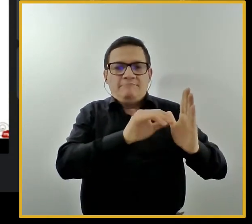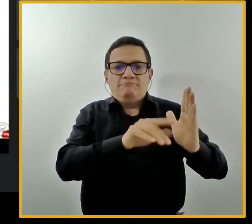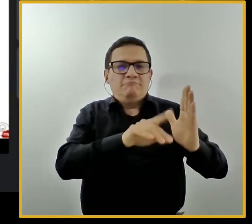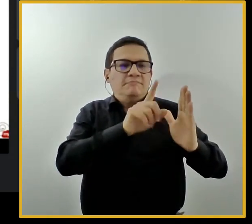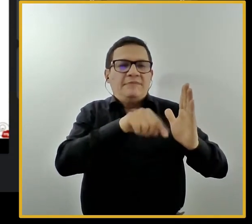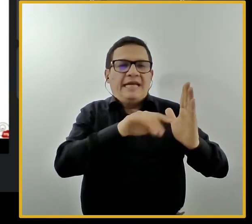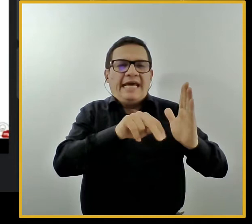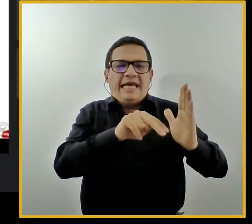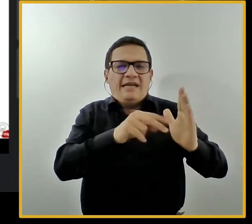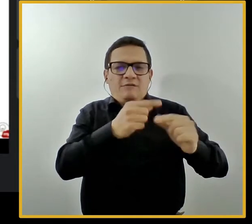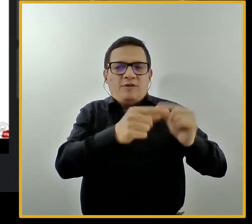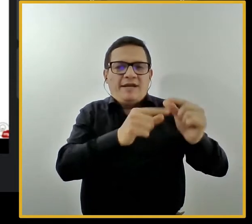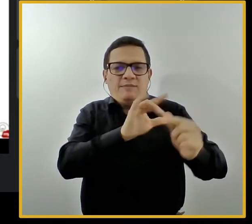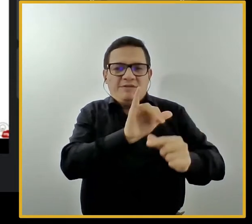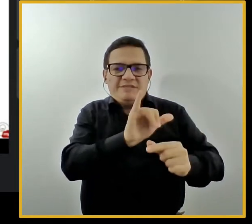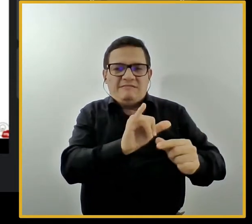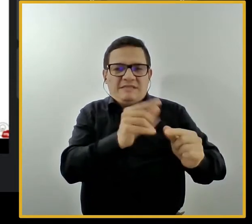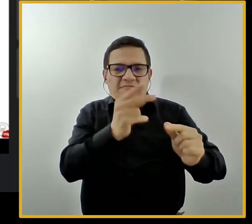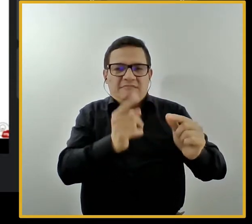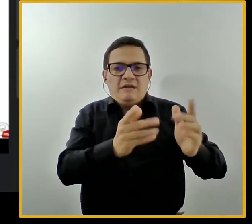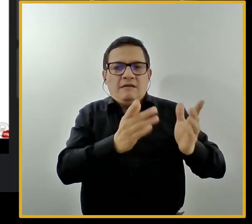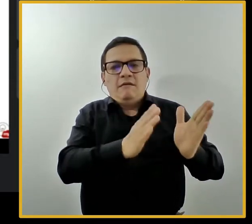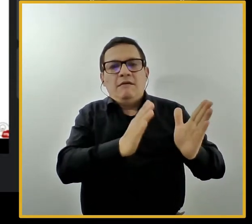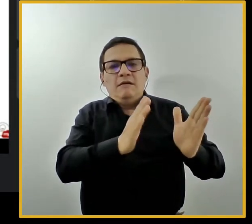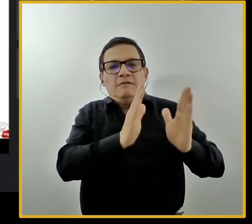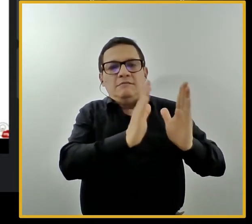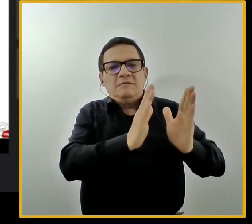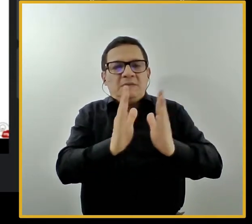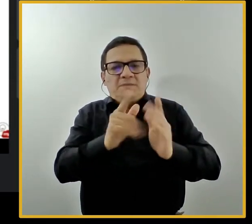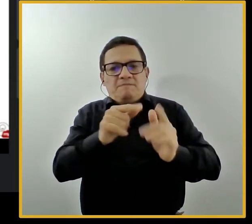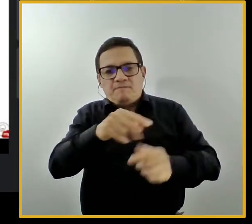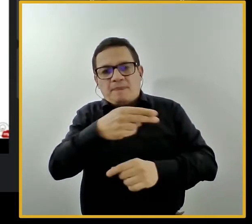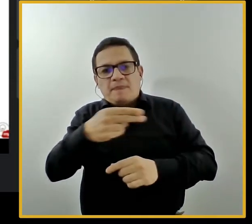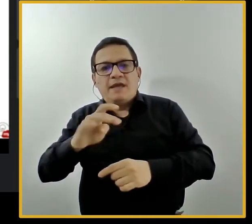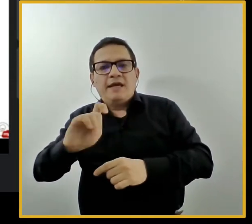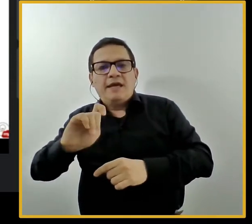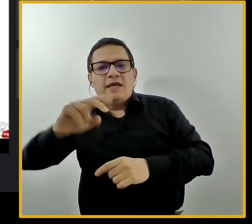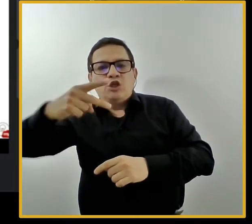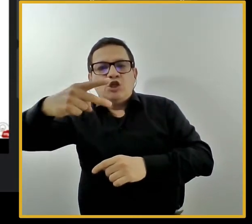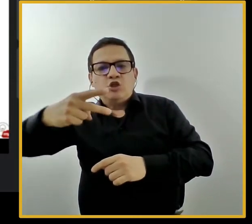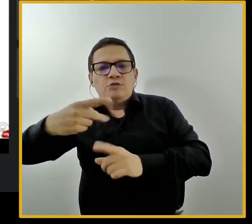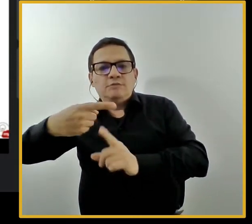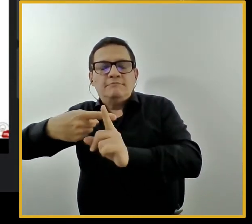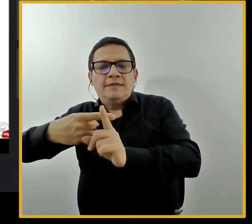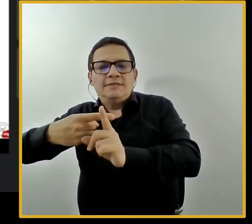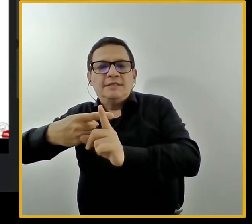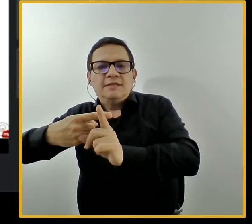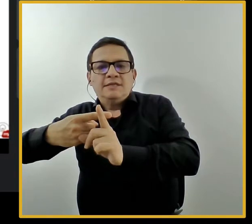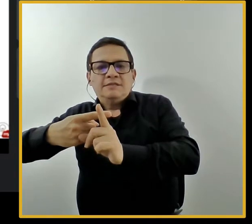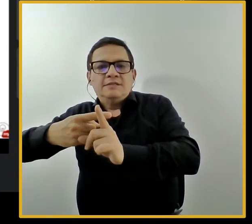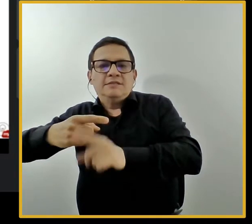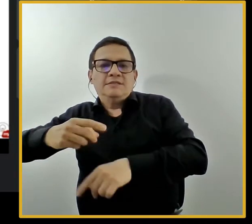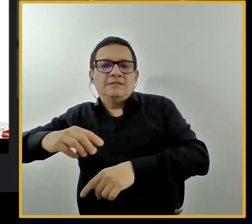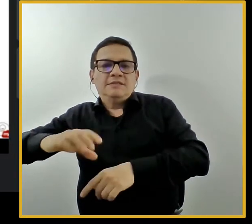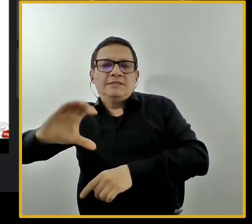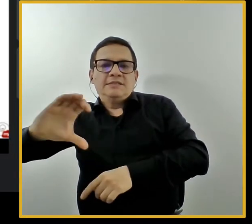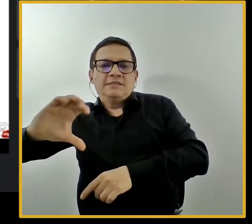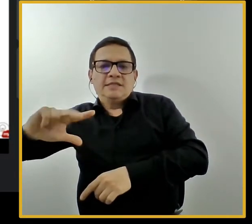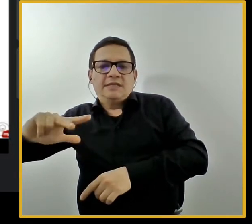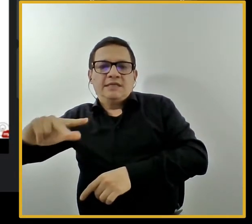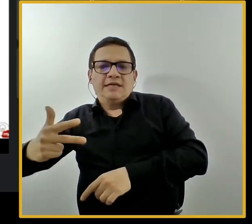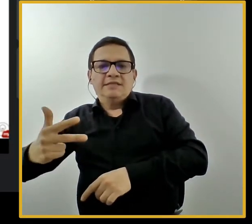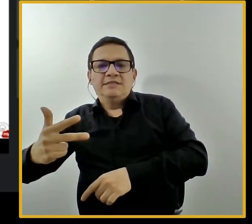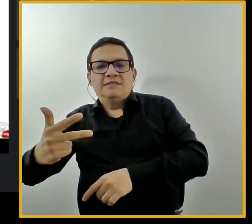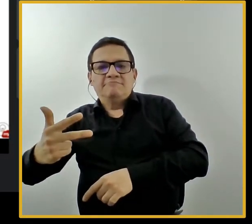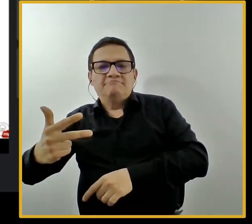a la 2 me puede quedar como una constante C3, ¿cierto? Yo puedo agrupar esa de esa forma, lo puedo